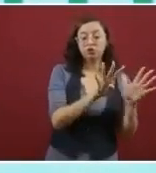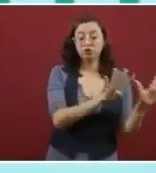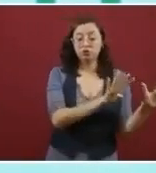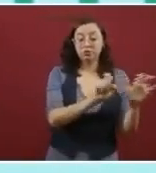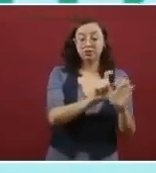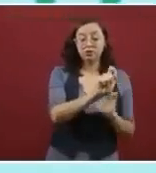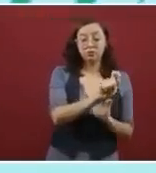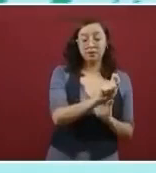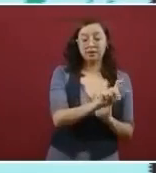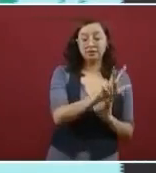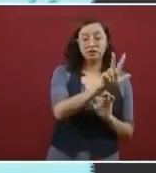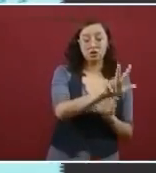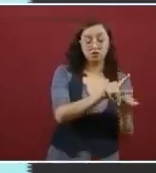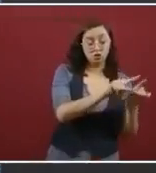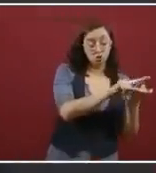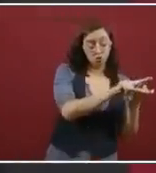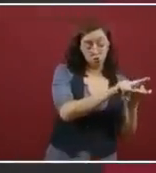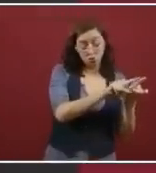1,928,000